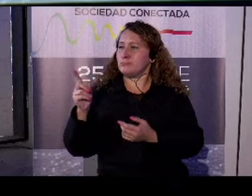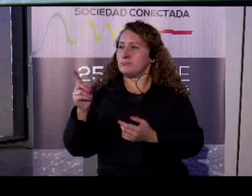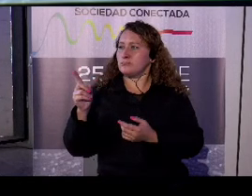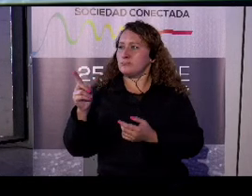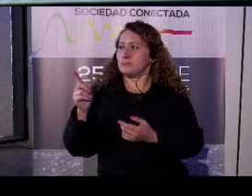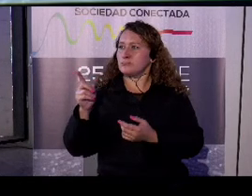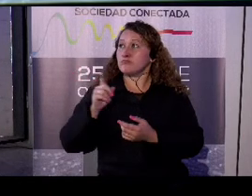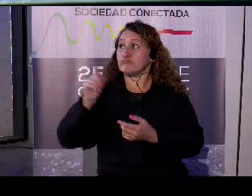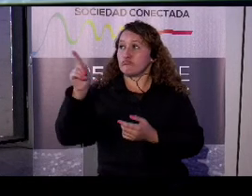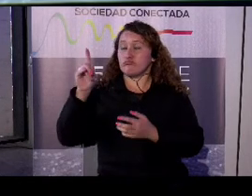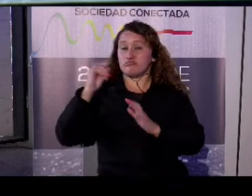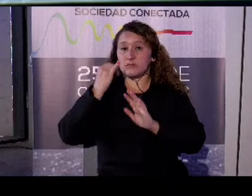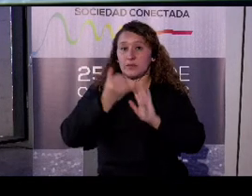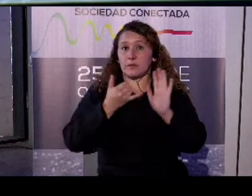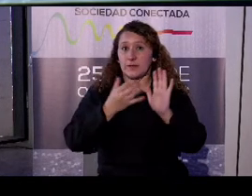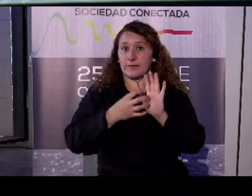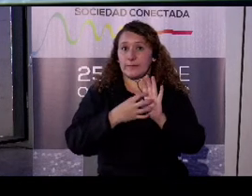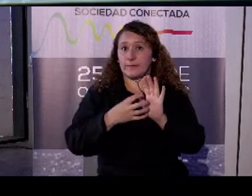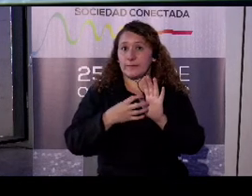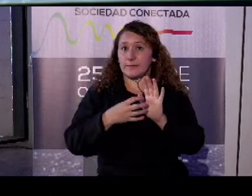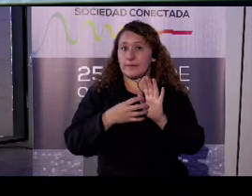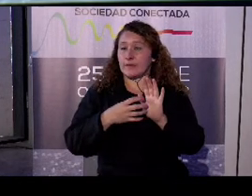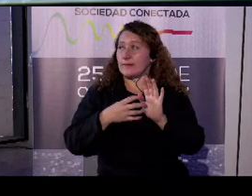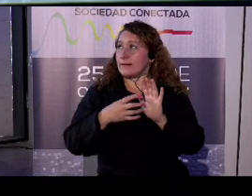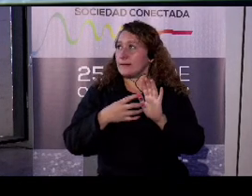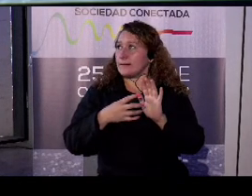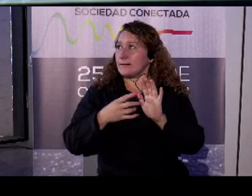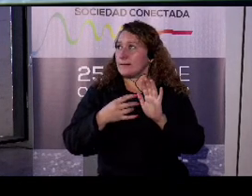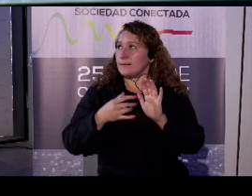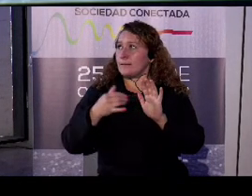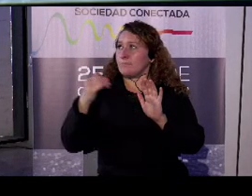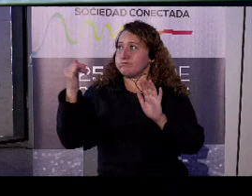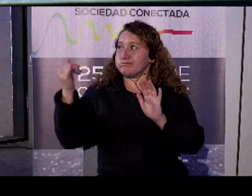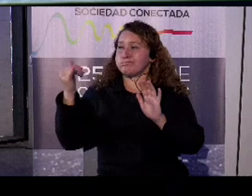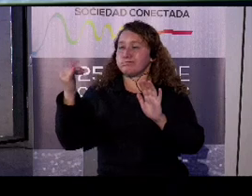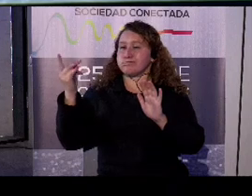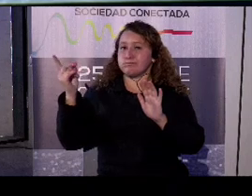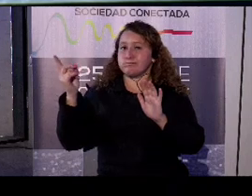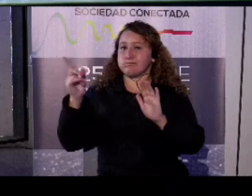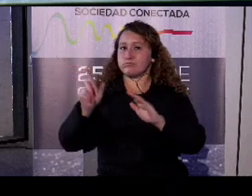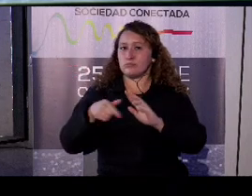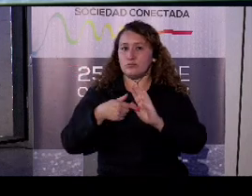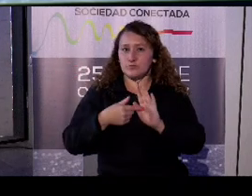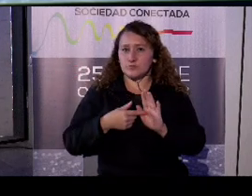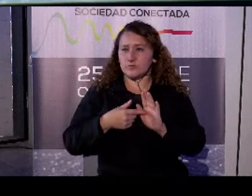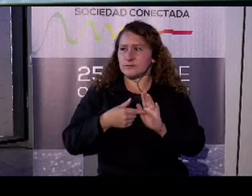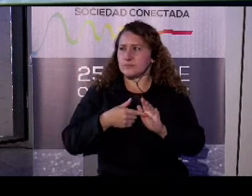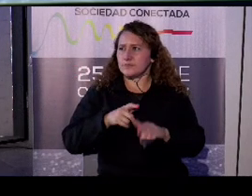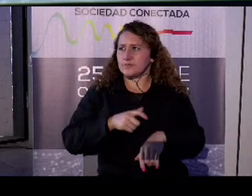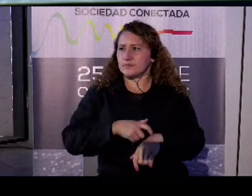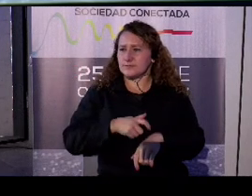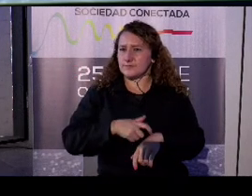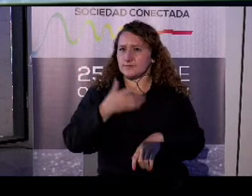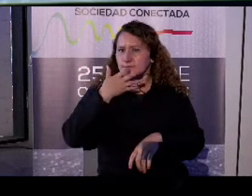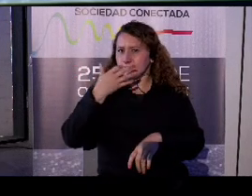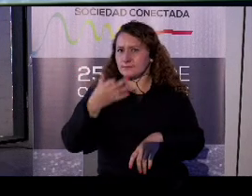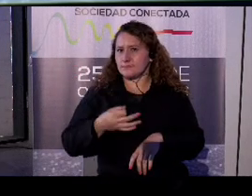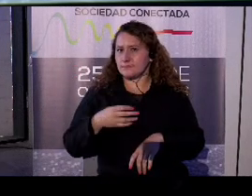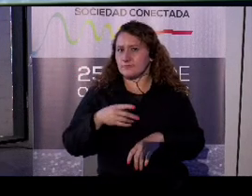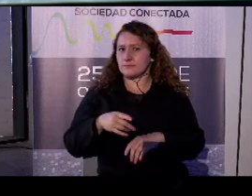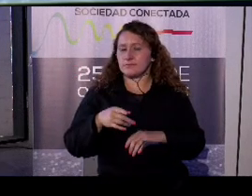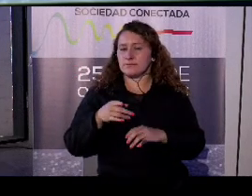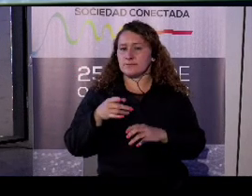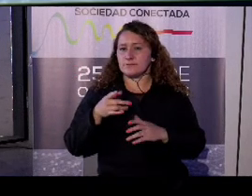y esta característica de trabajar tiempo real de redes reales